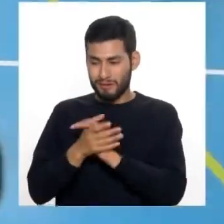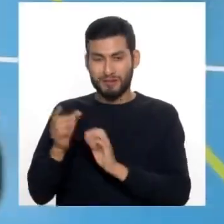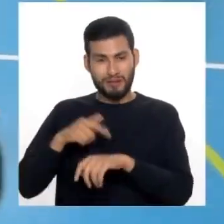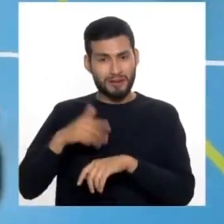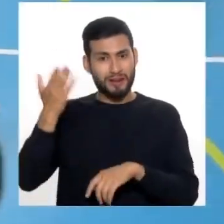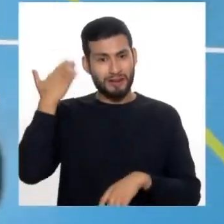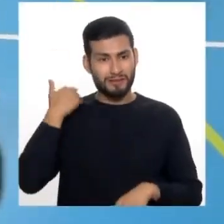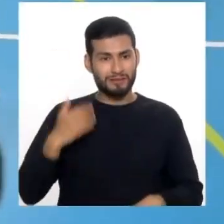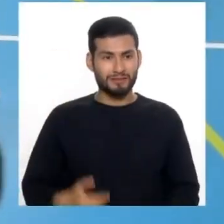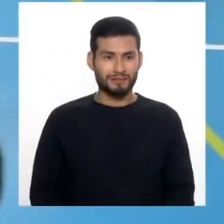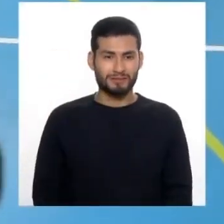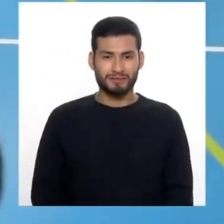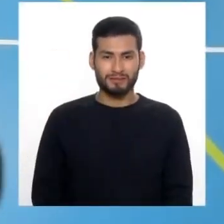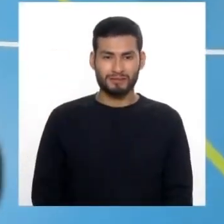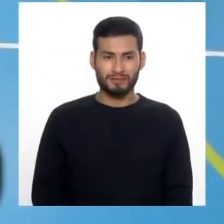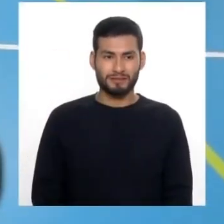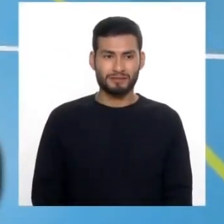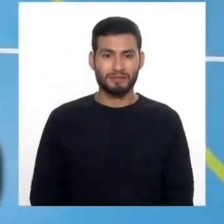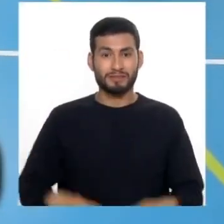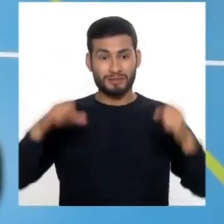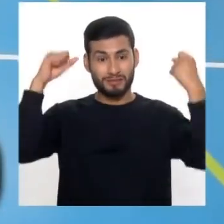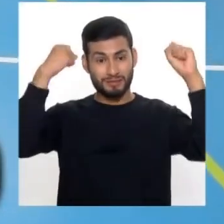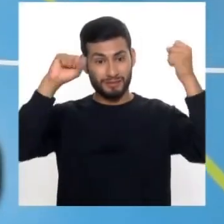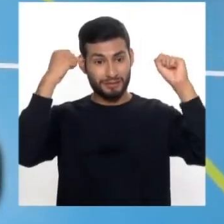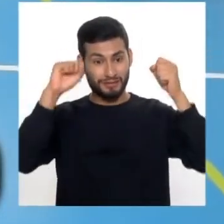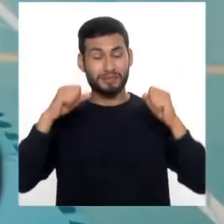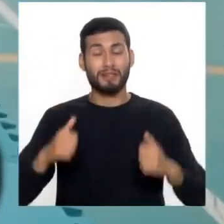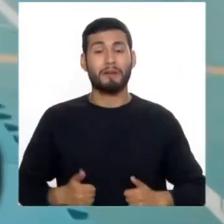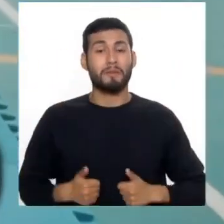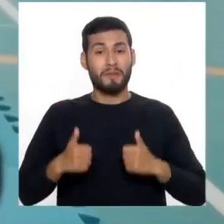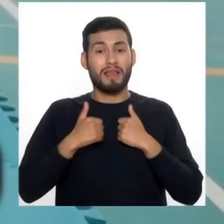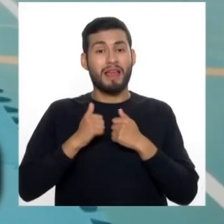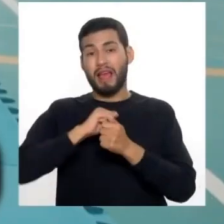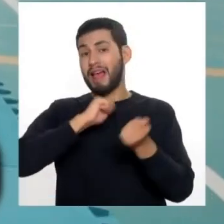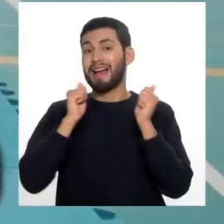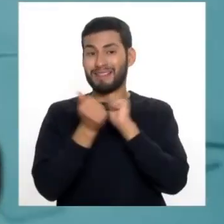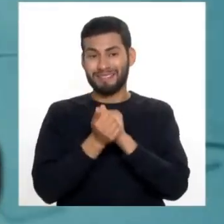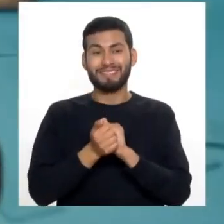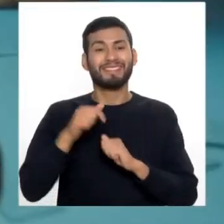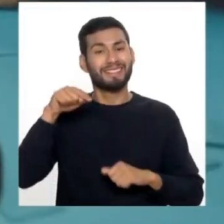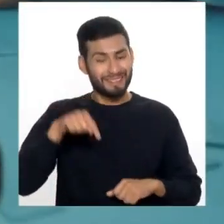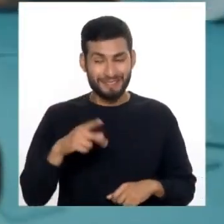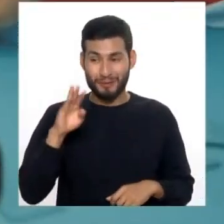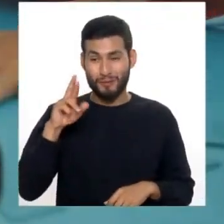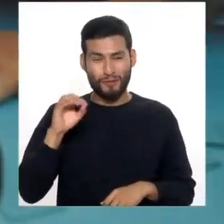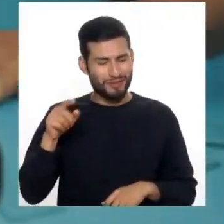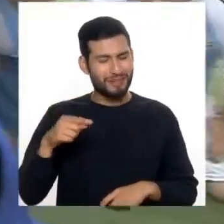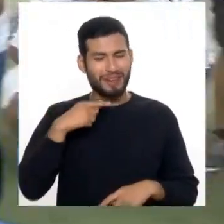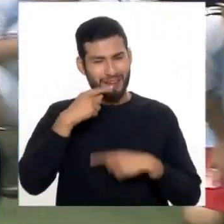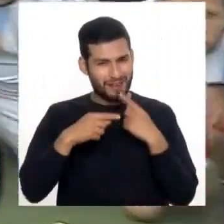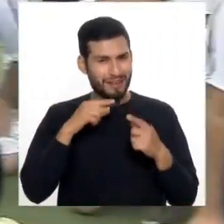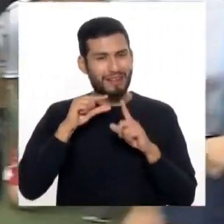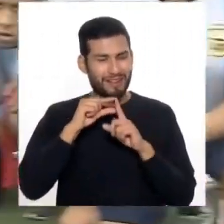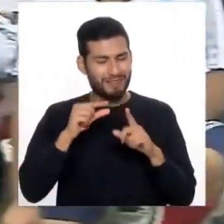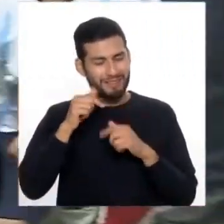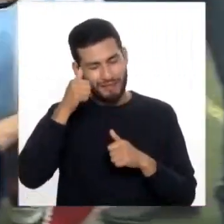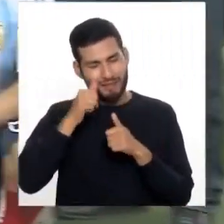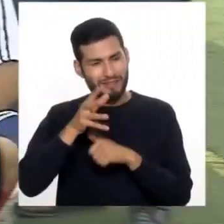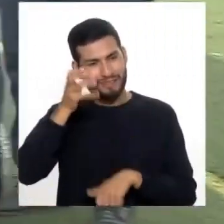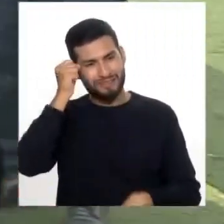¿no? El deporte cambia vidas. Es la frase que Bruno siempre suele tener